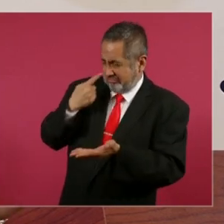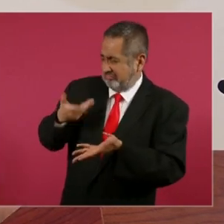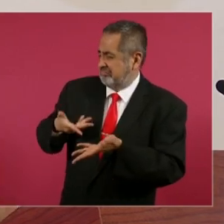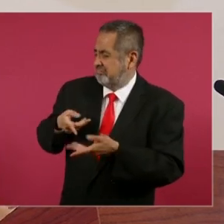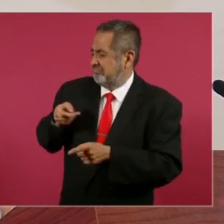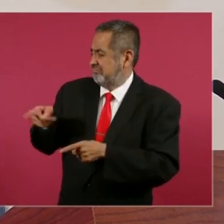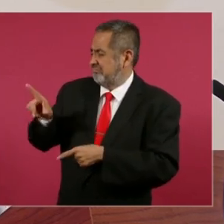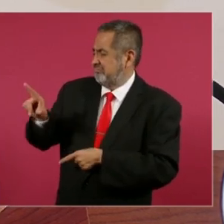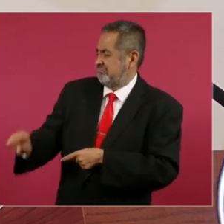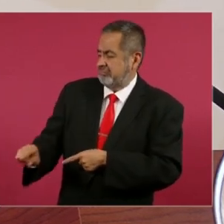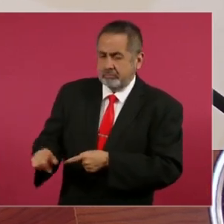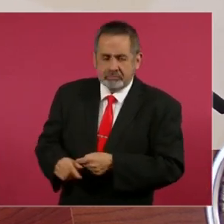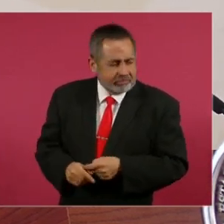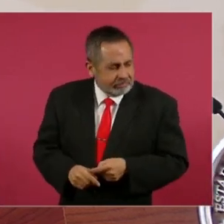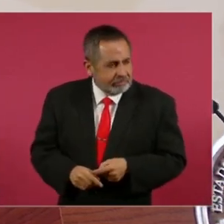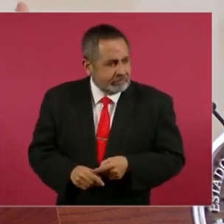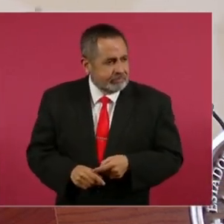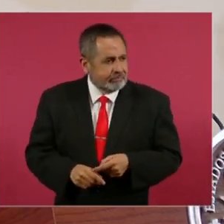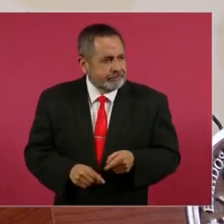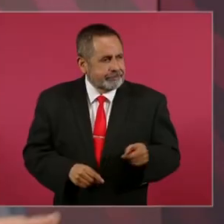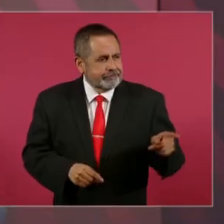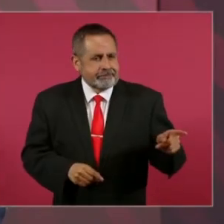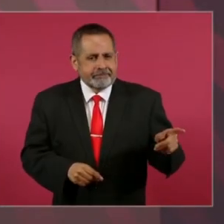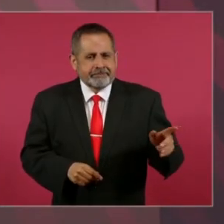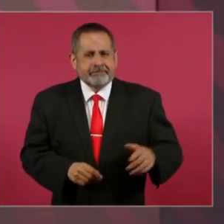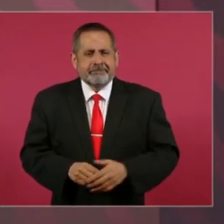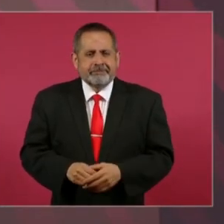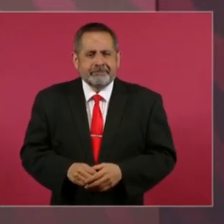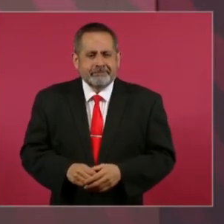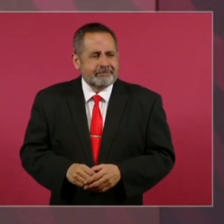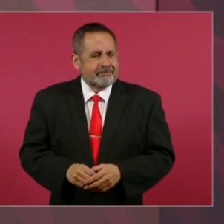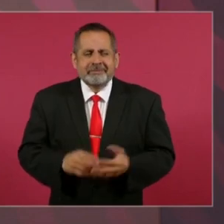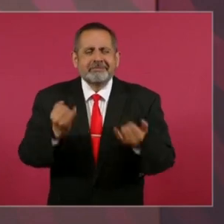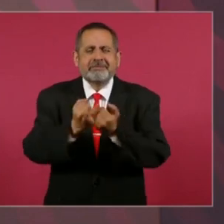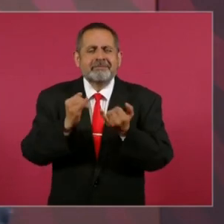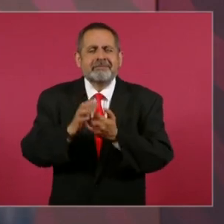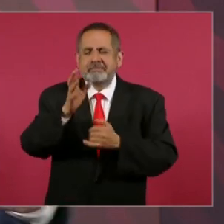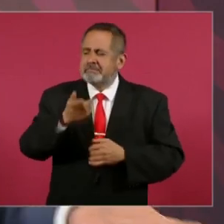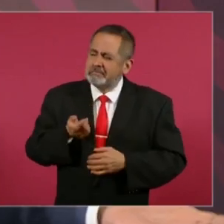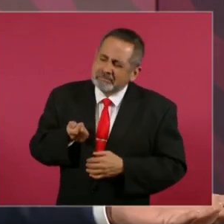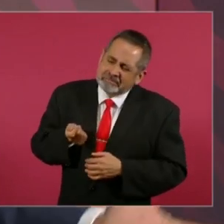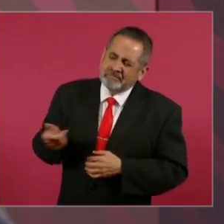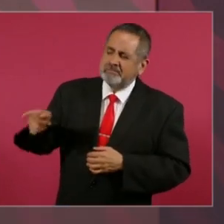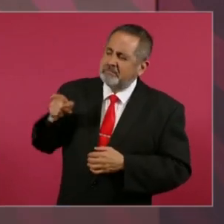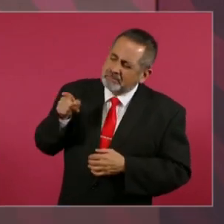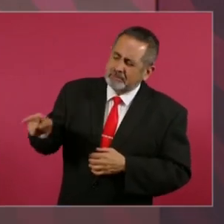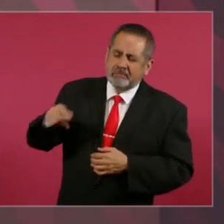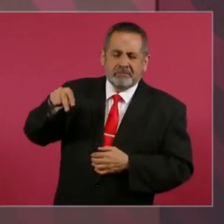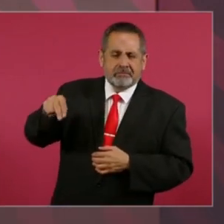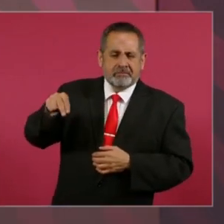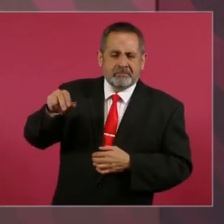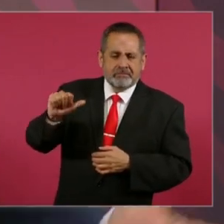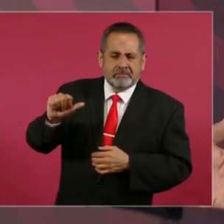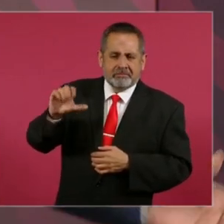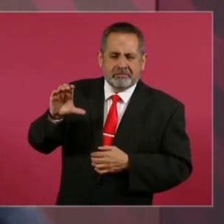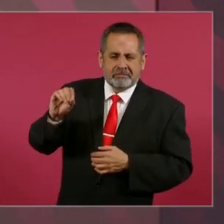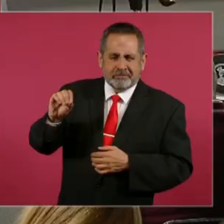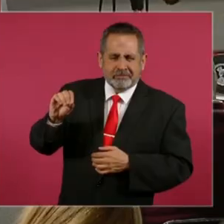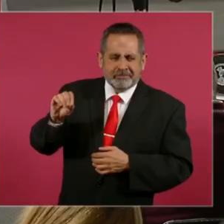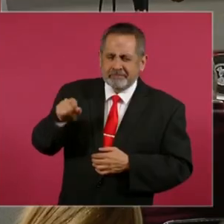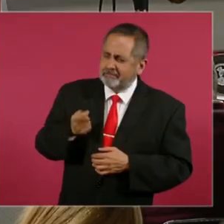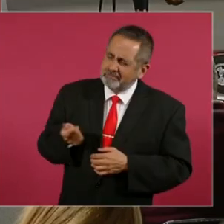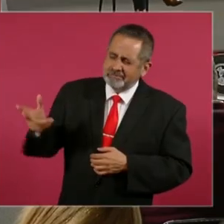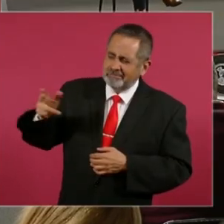Y pues es como cuando le dicen a uno, naco, tú eres un naco.